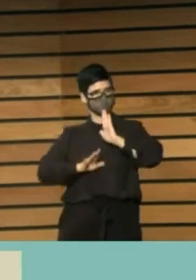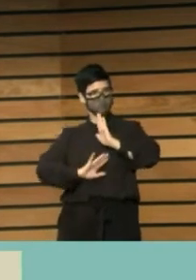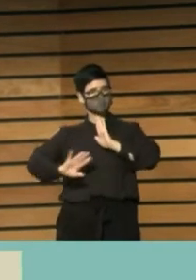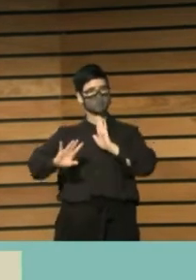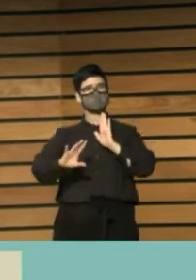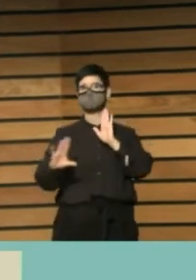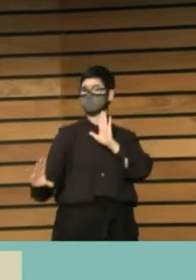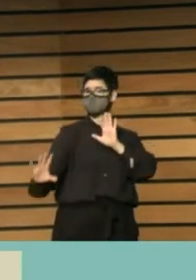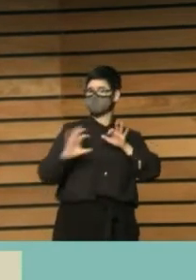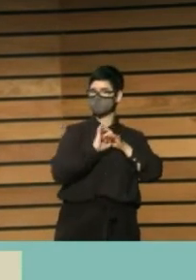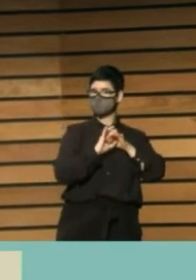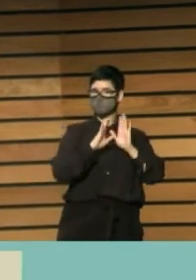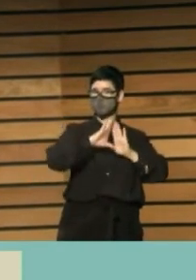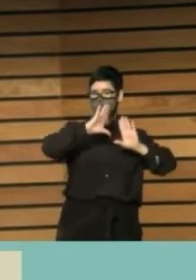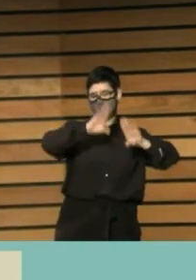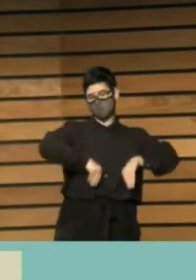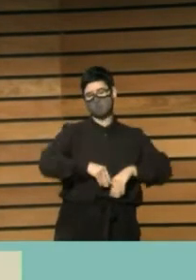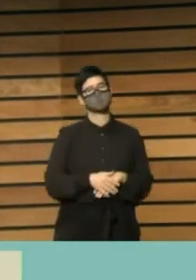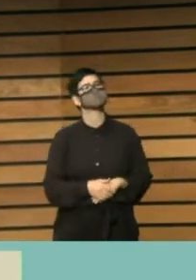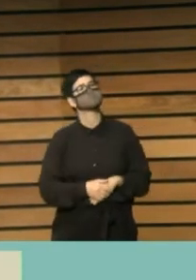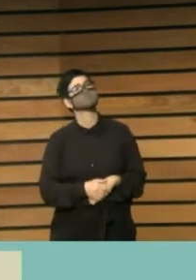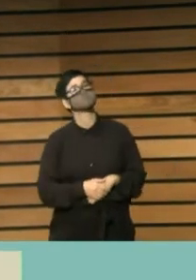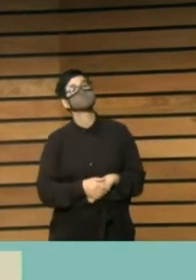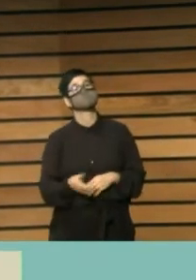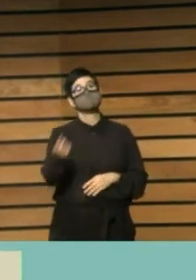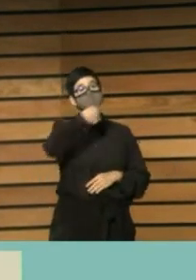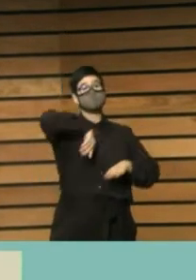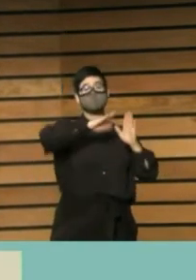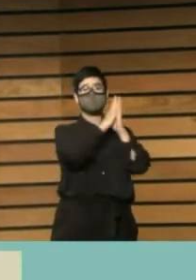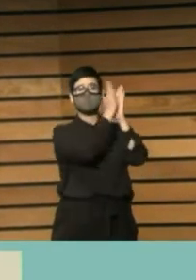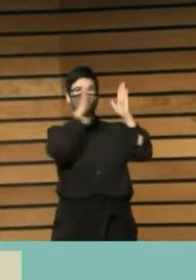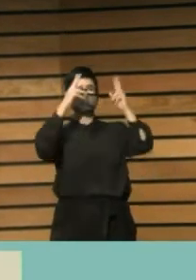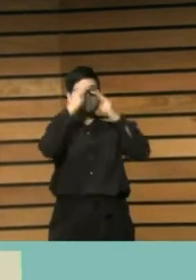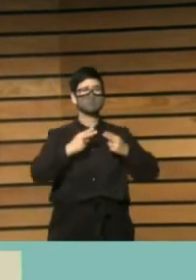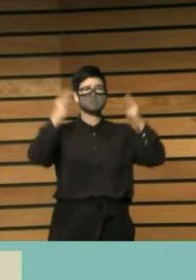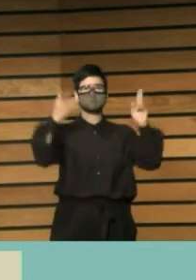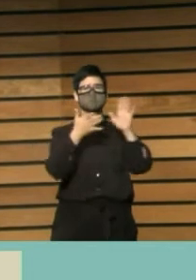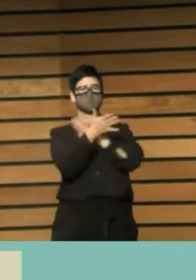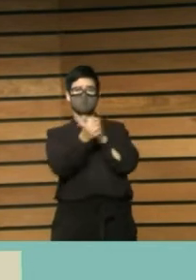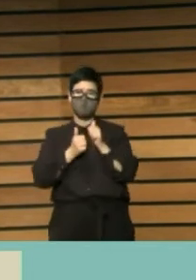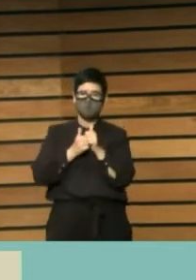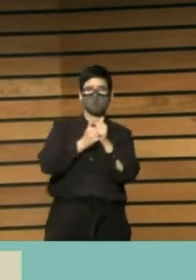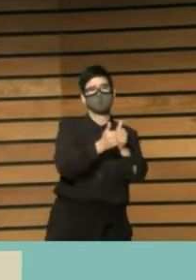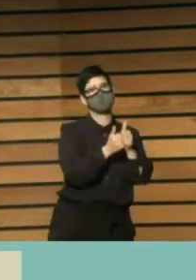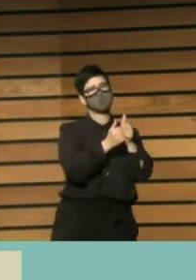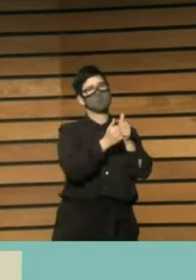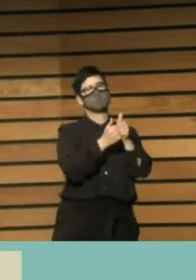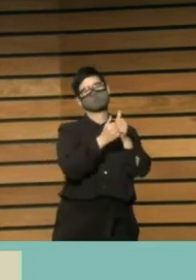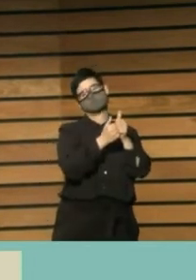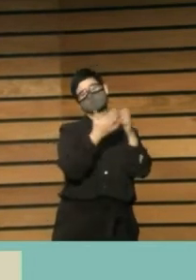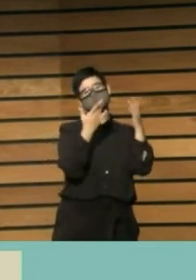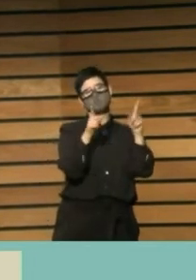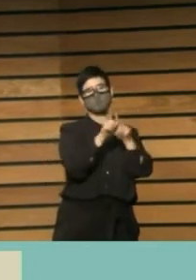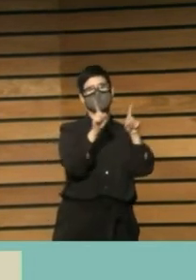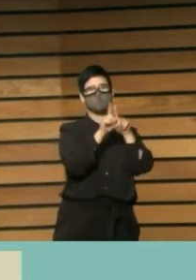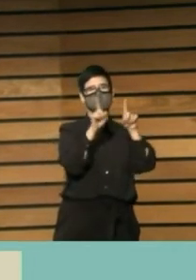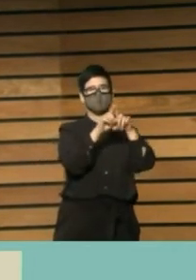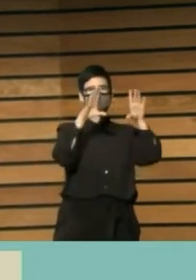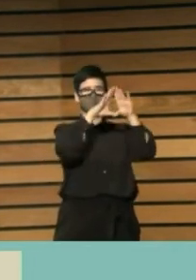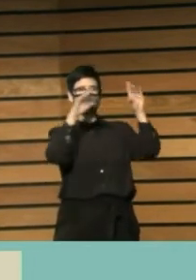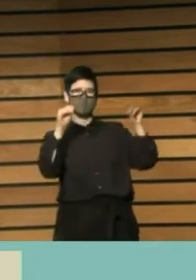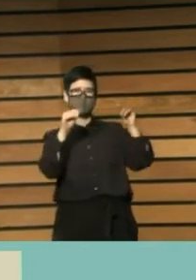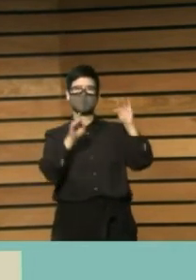Las bibliotecas públicas nos sumamos a la tendencia que las académicas han ido desarrollando estos últimos años, la